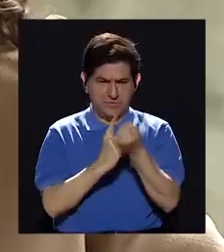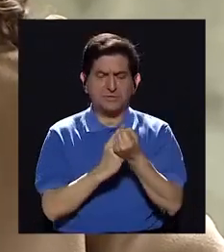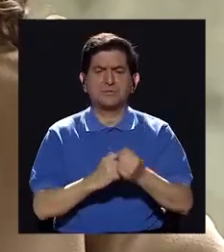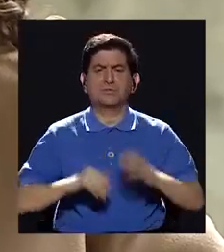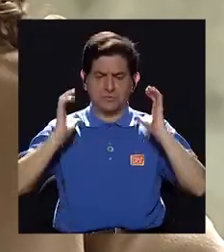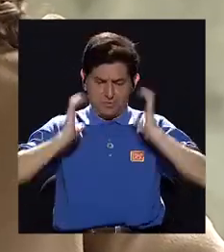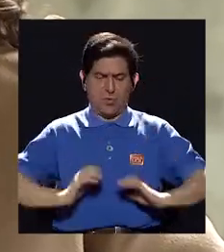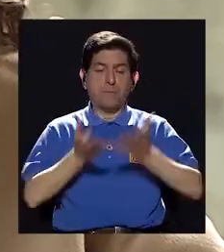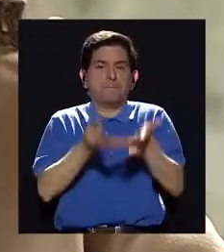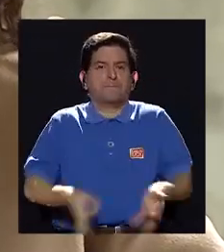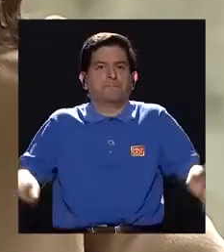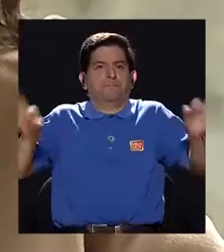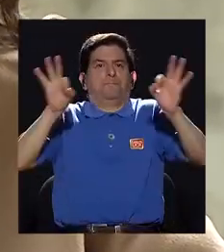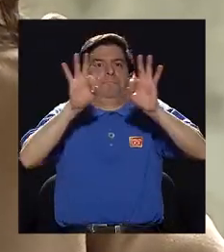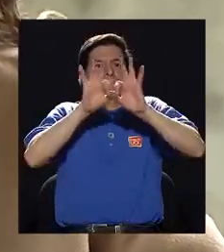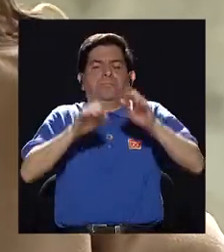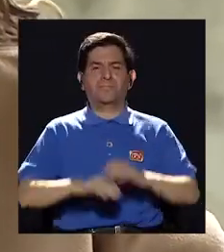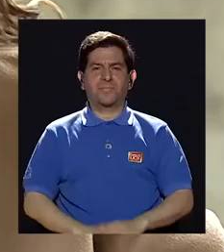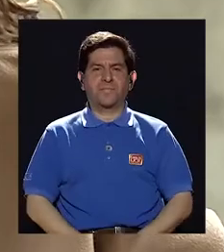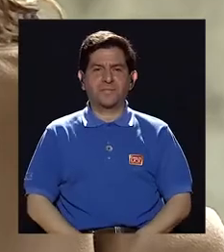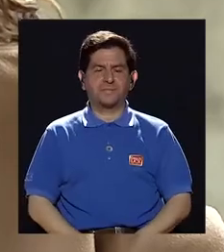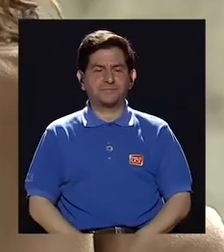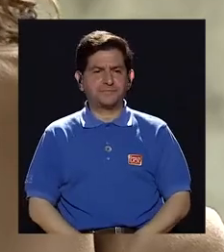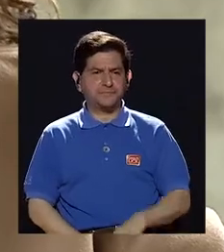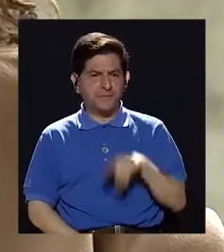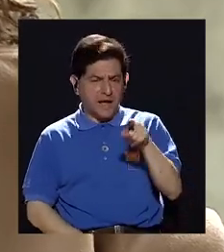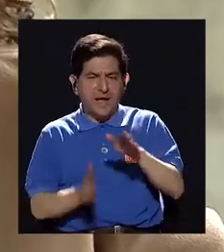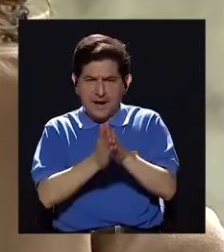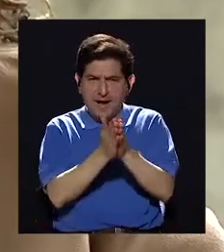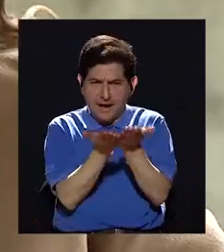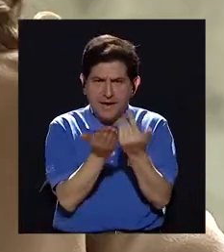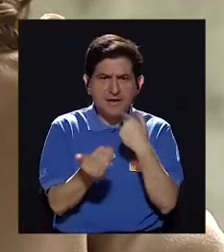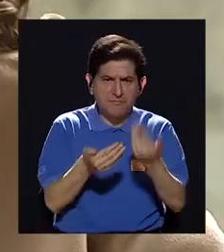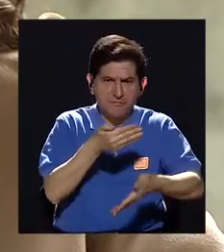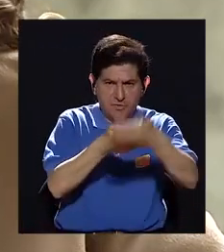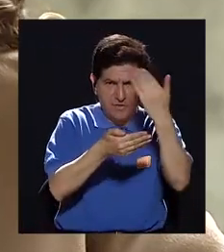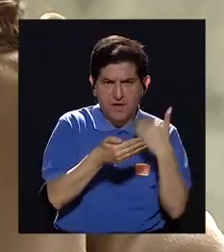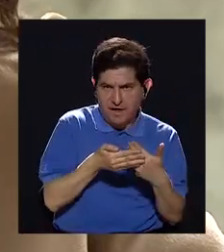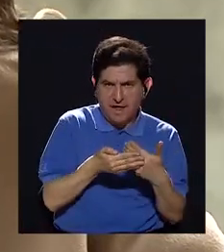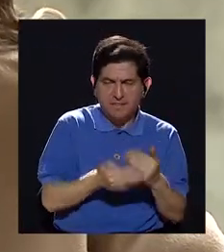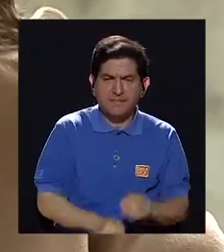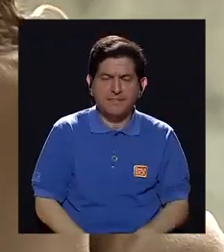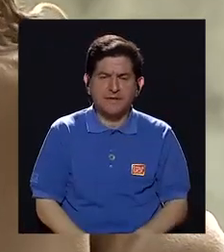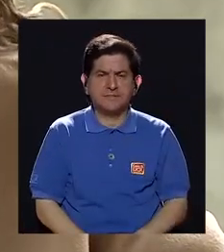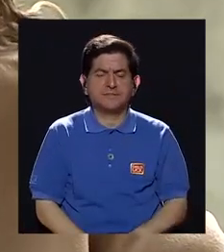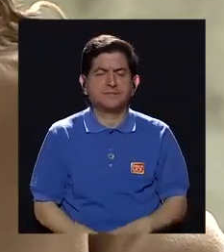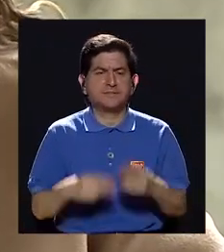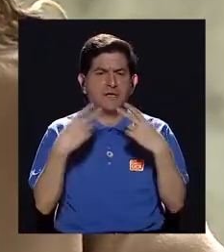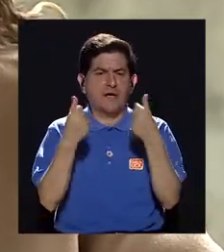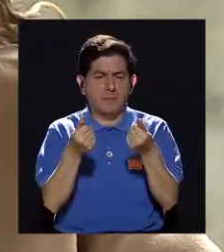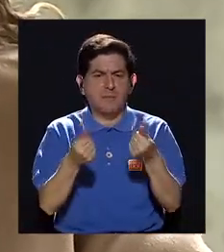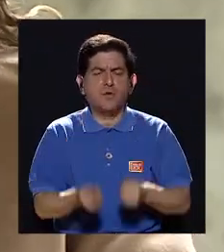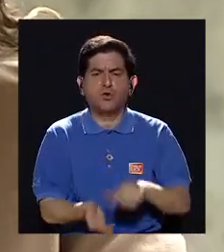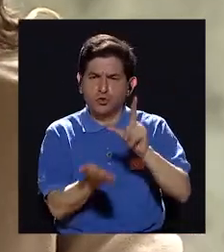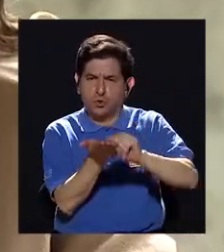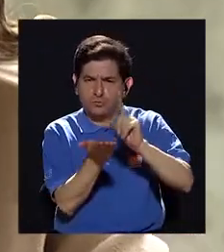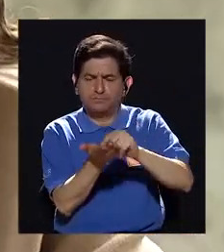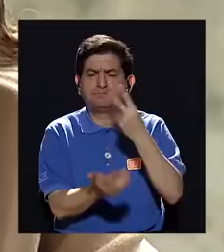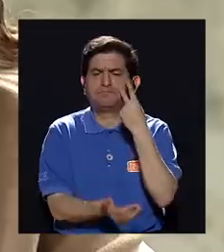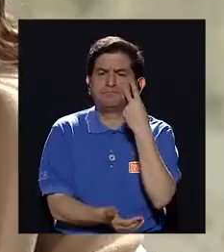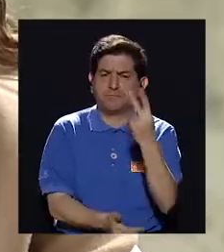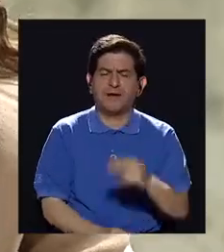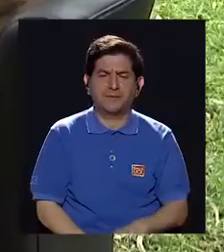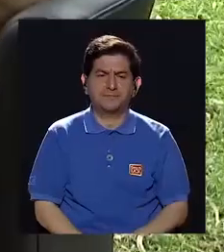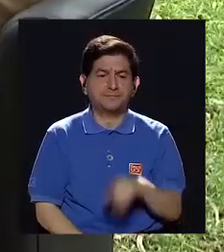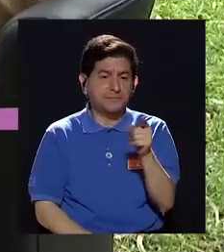un factor muy importante. Aquí en este libro que le decía que vamos a sacar pronto, podemos